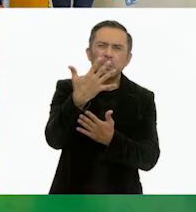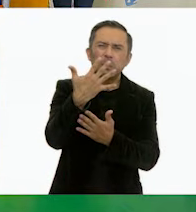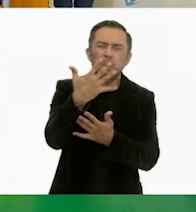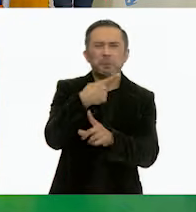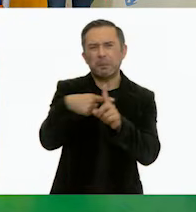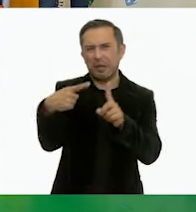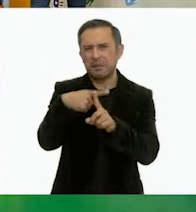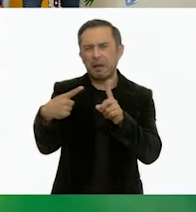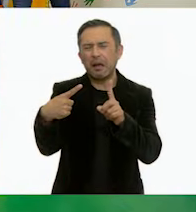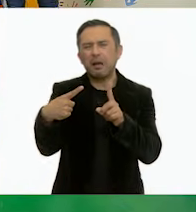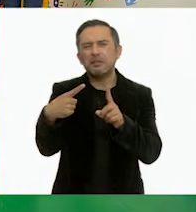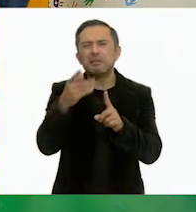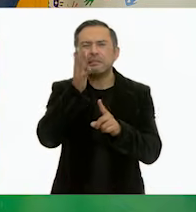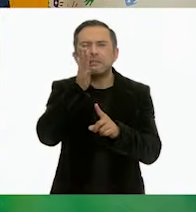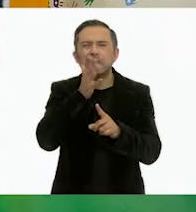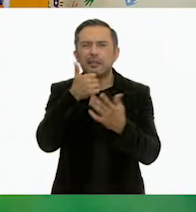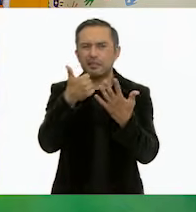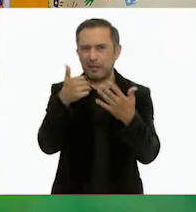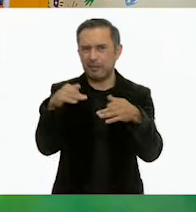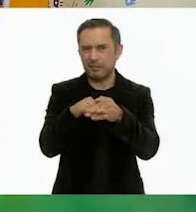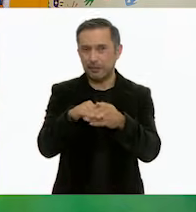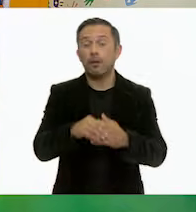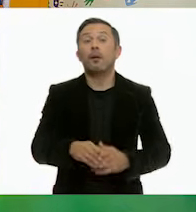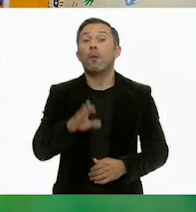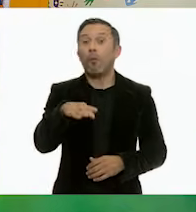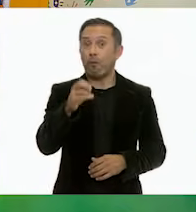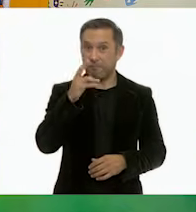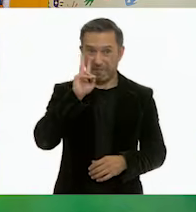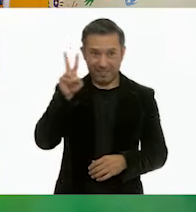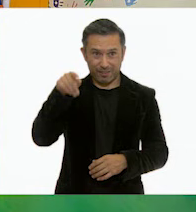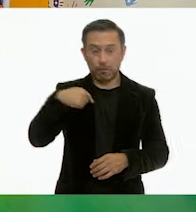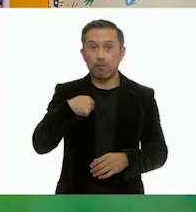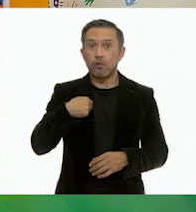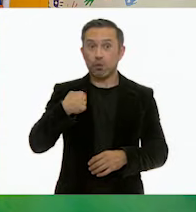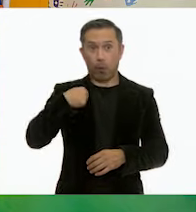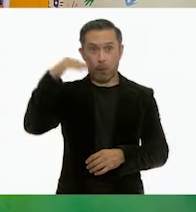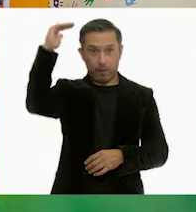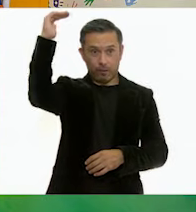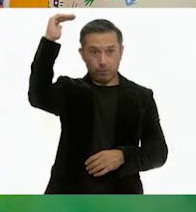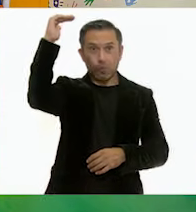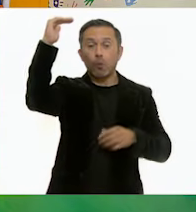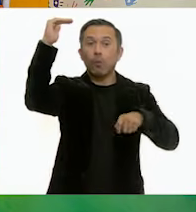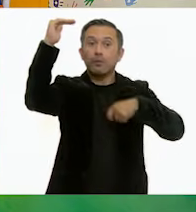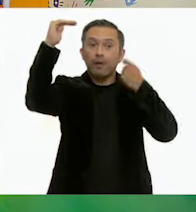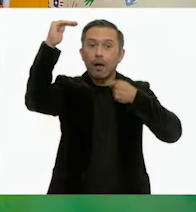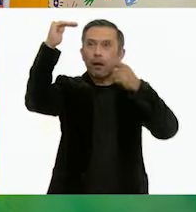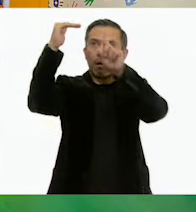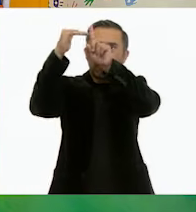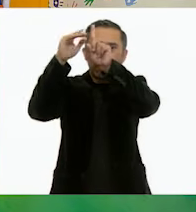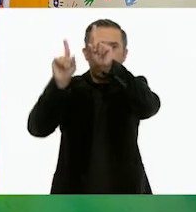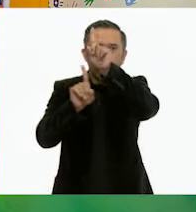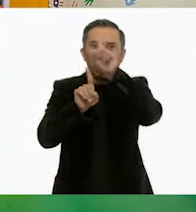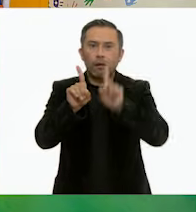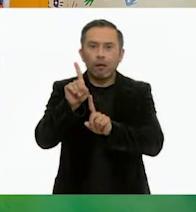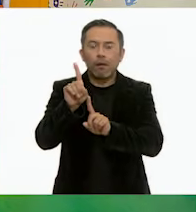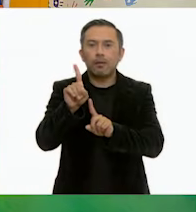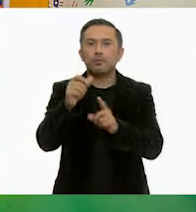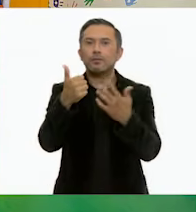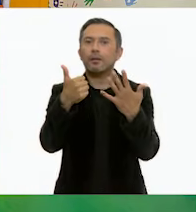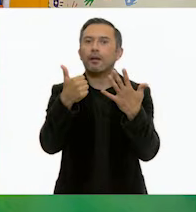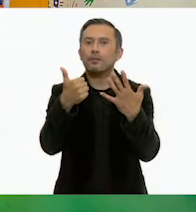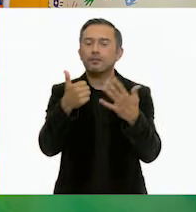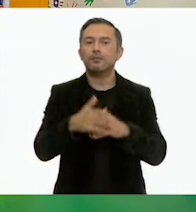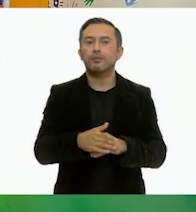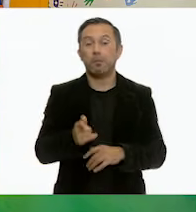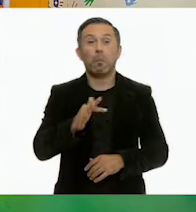media cucharas. Entonces ya sé que mi estatura son casi seis cucharas. Lo podemos hacer también